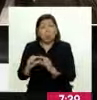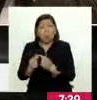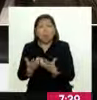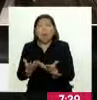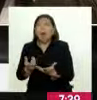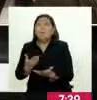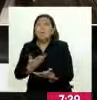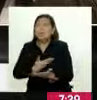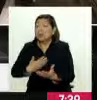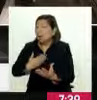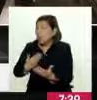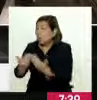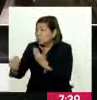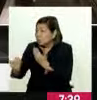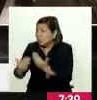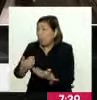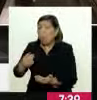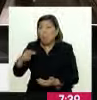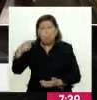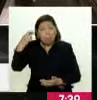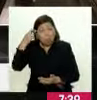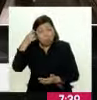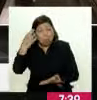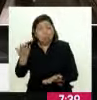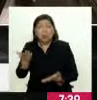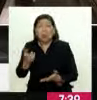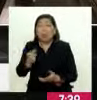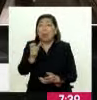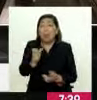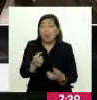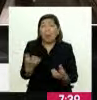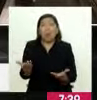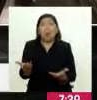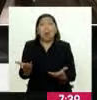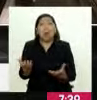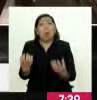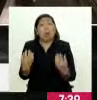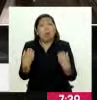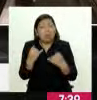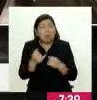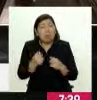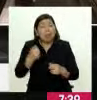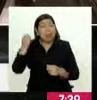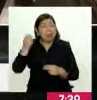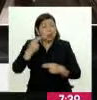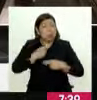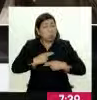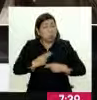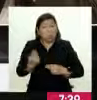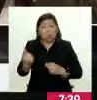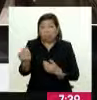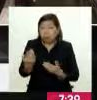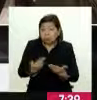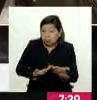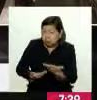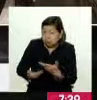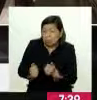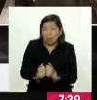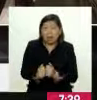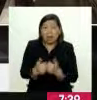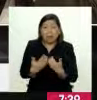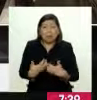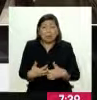política, con la sociedad civil, hasta la Comisión Interamericana de Derechos Humanos ha estado aquí, con la